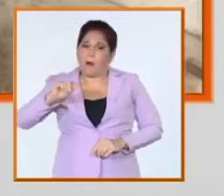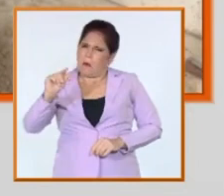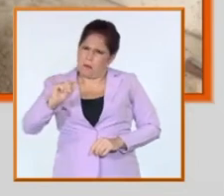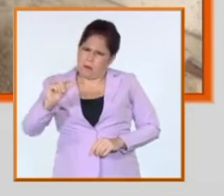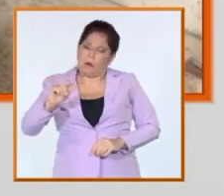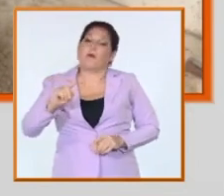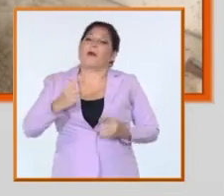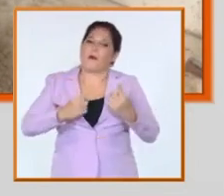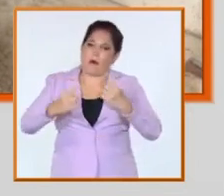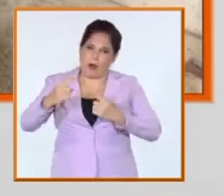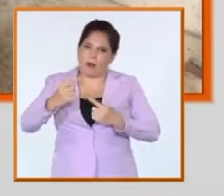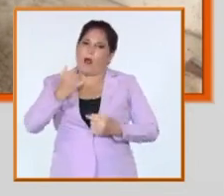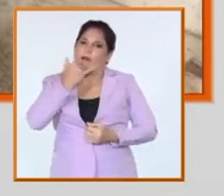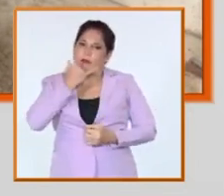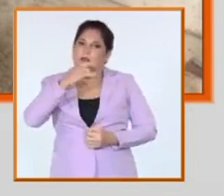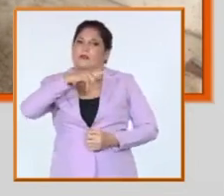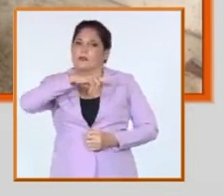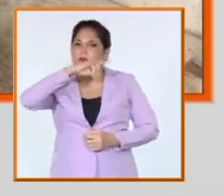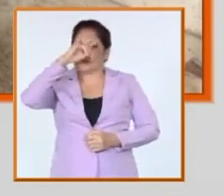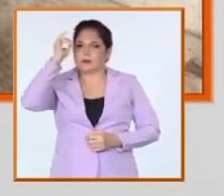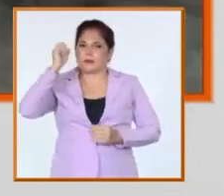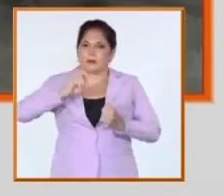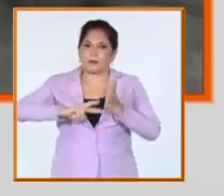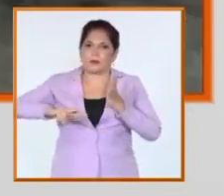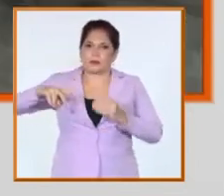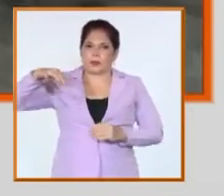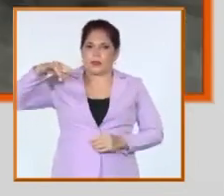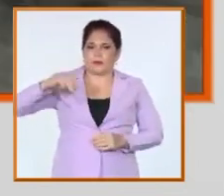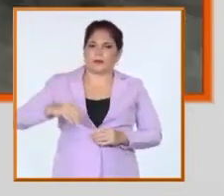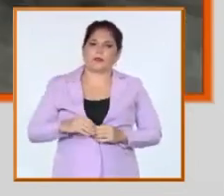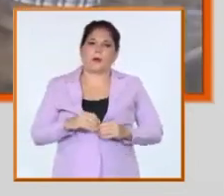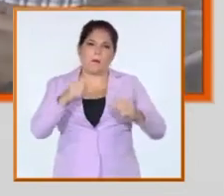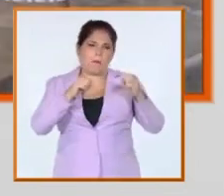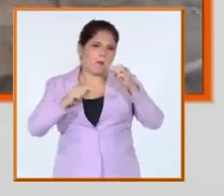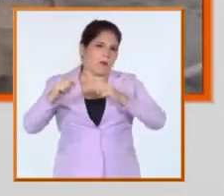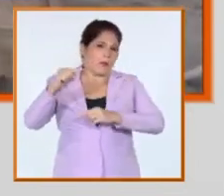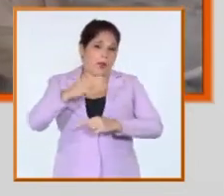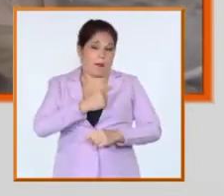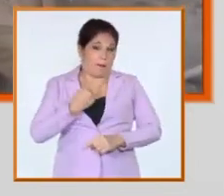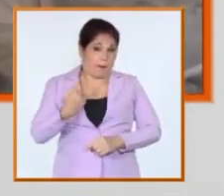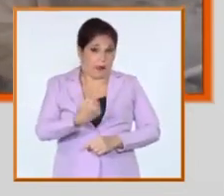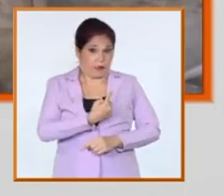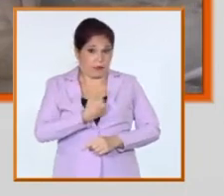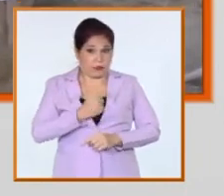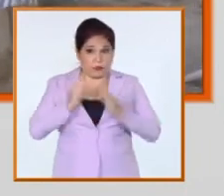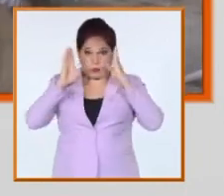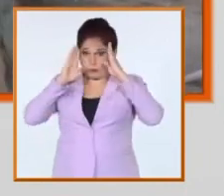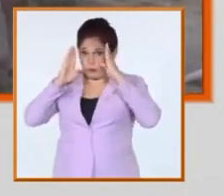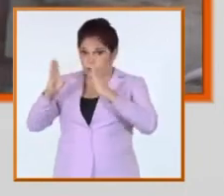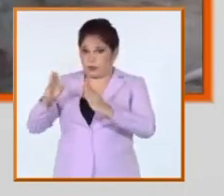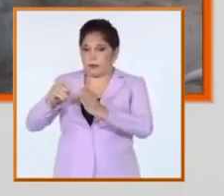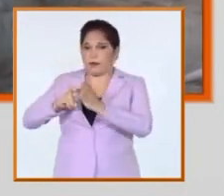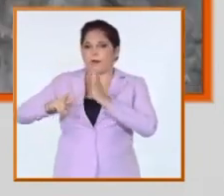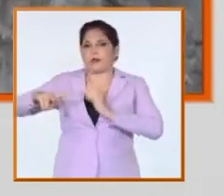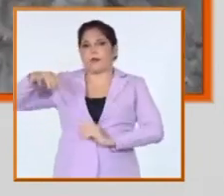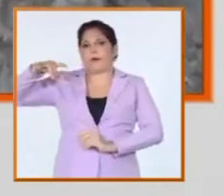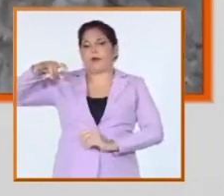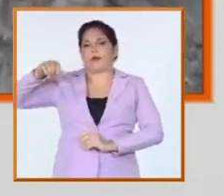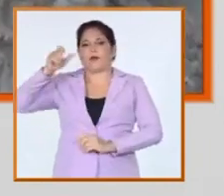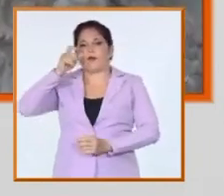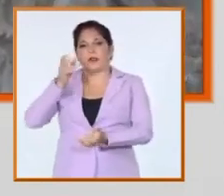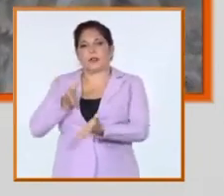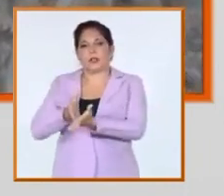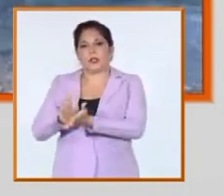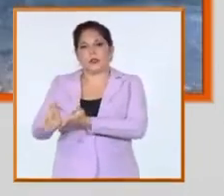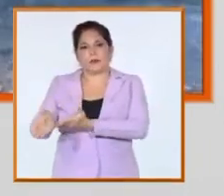hubo alguna afectaciones ahora la prioridad que se le ha dado opinar del río y el seguimiento